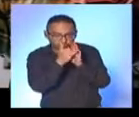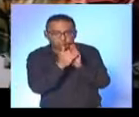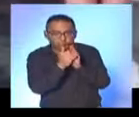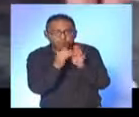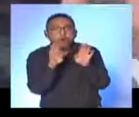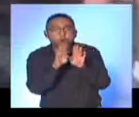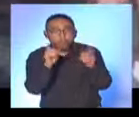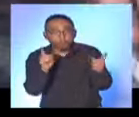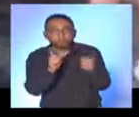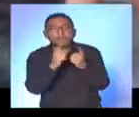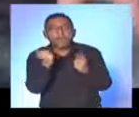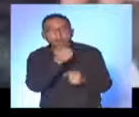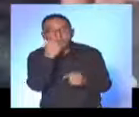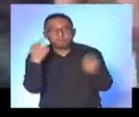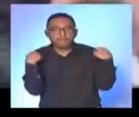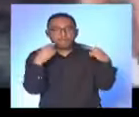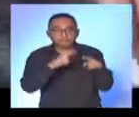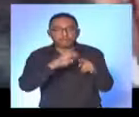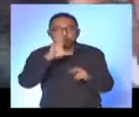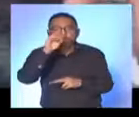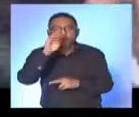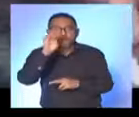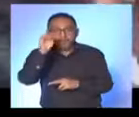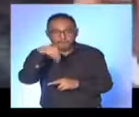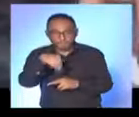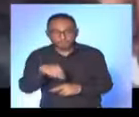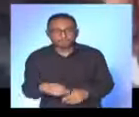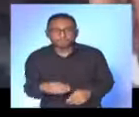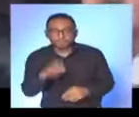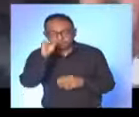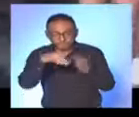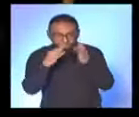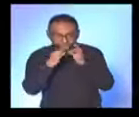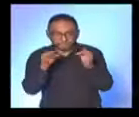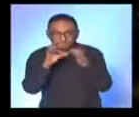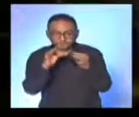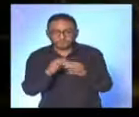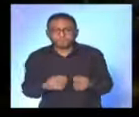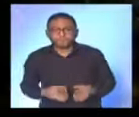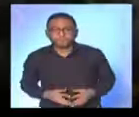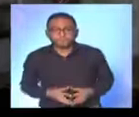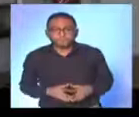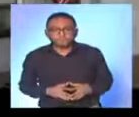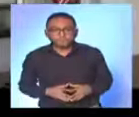Alumnos y Maestros del COBAEM. Jorge Mora Díaz de León, SM Noticias.